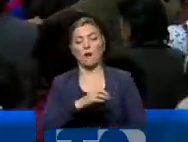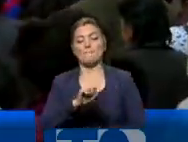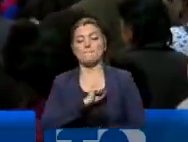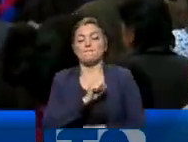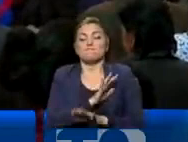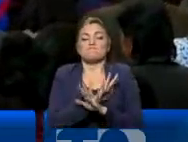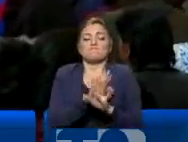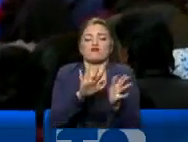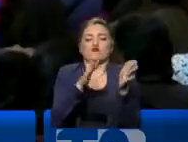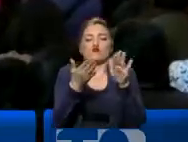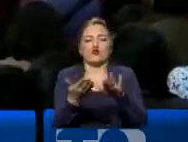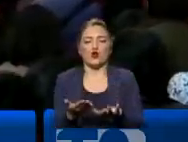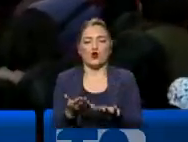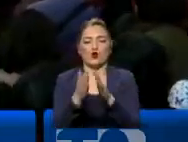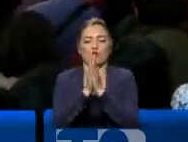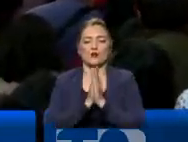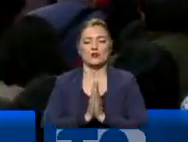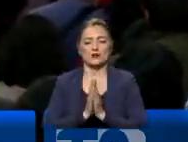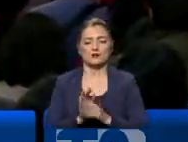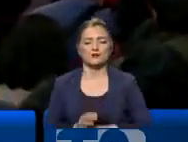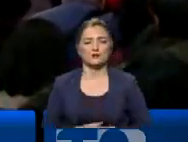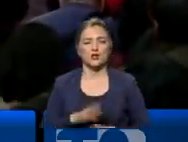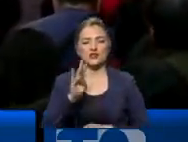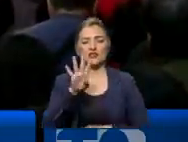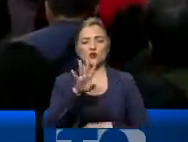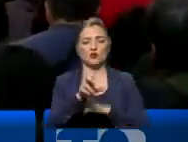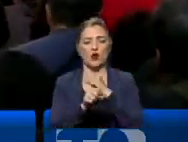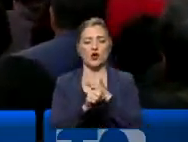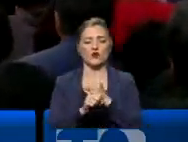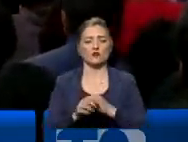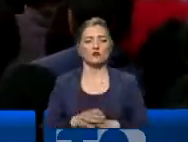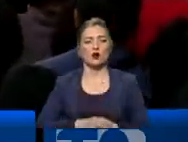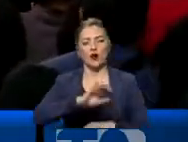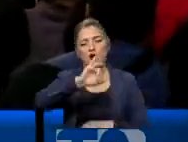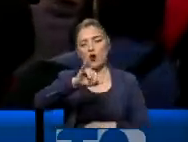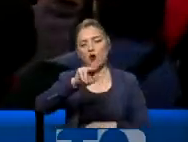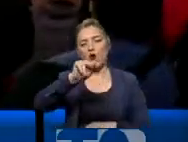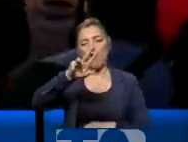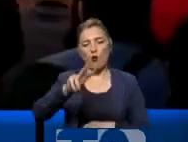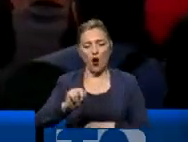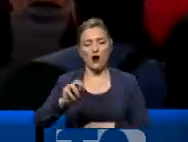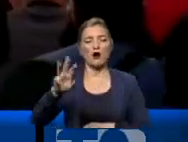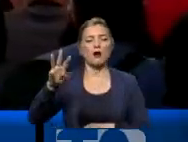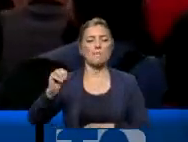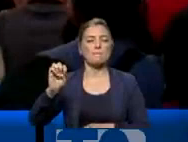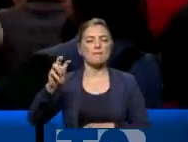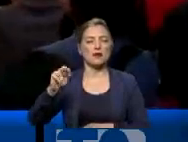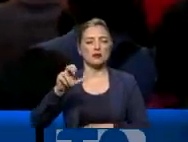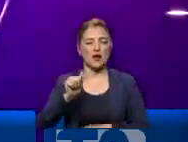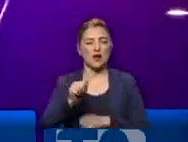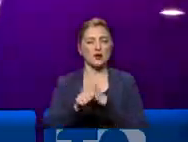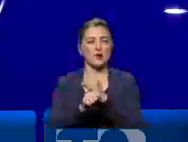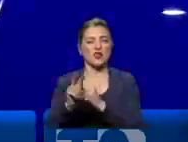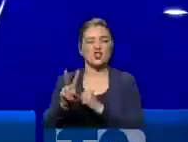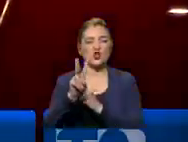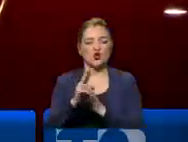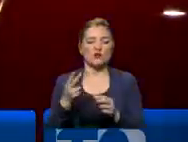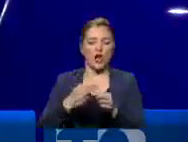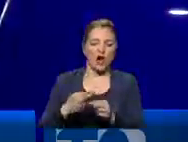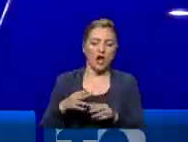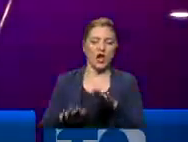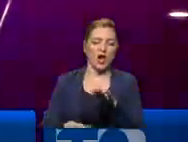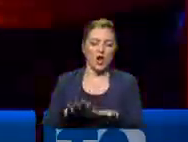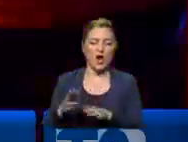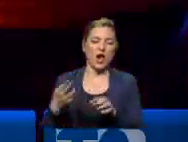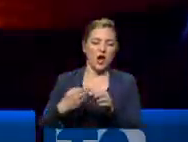en plena eucaristía con ignacio mena durante 22 años cumplió con esta caminata otro caso que